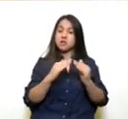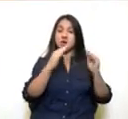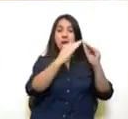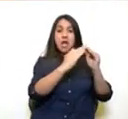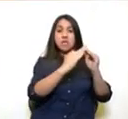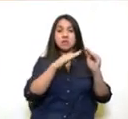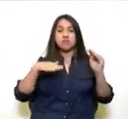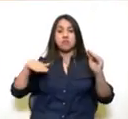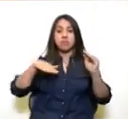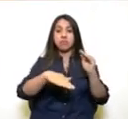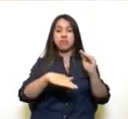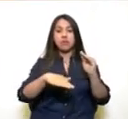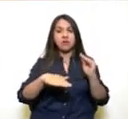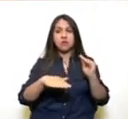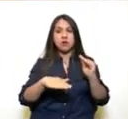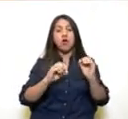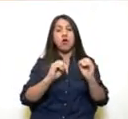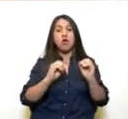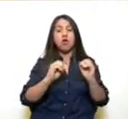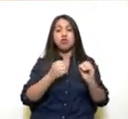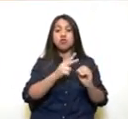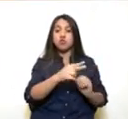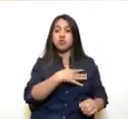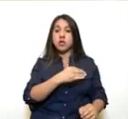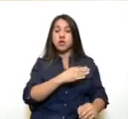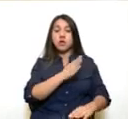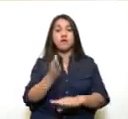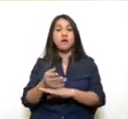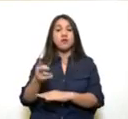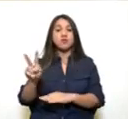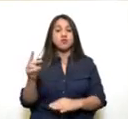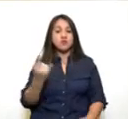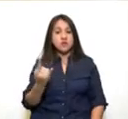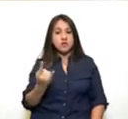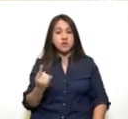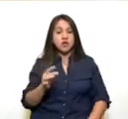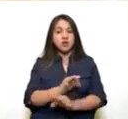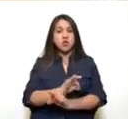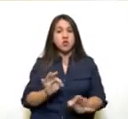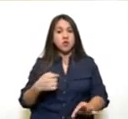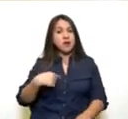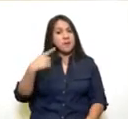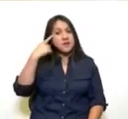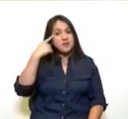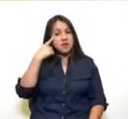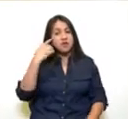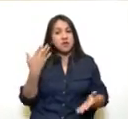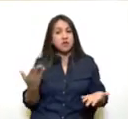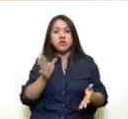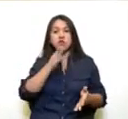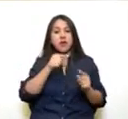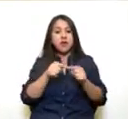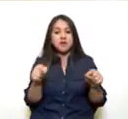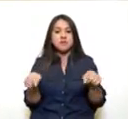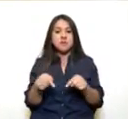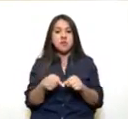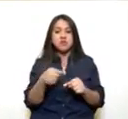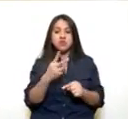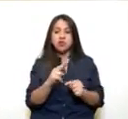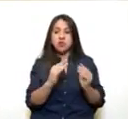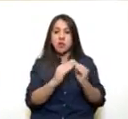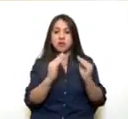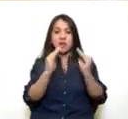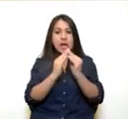ellos iba a ir a la universidad nunca lo pensaron por lo tanto nunca dejaron el espacio en esa vivienda